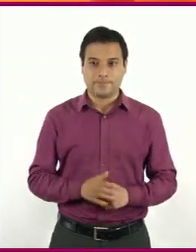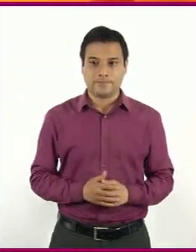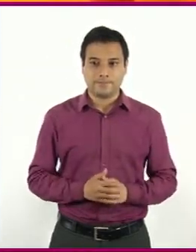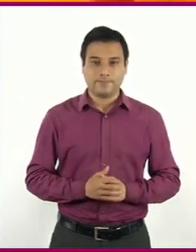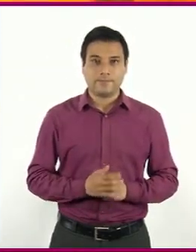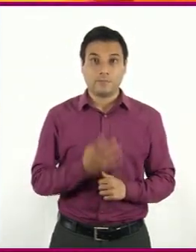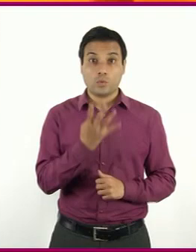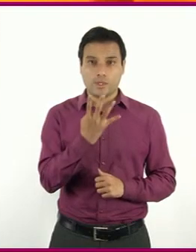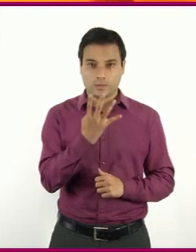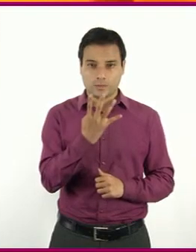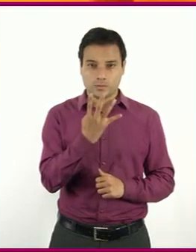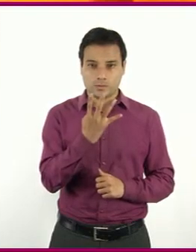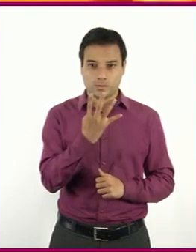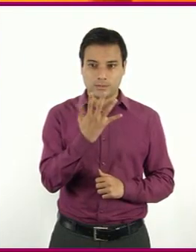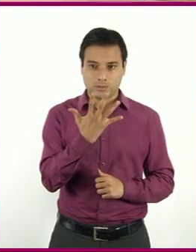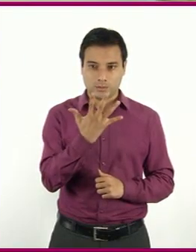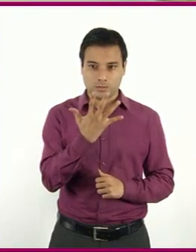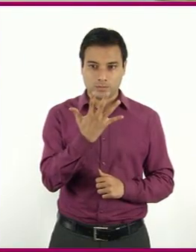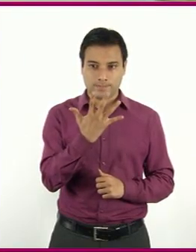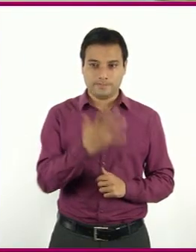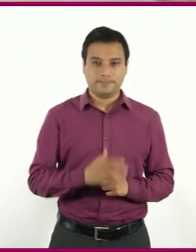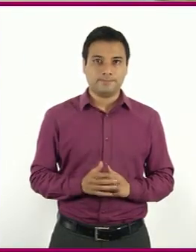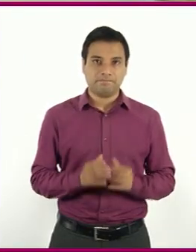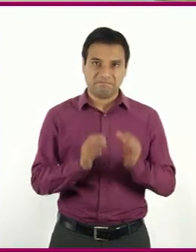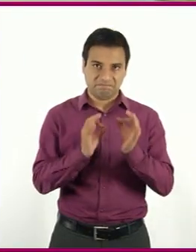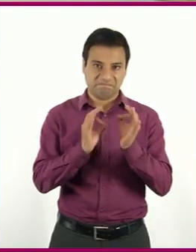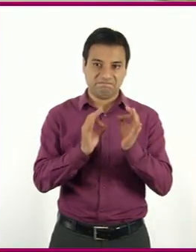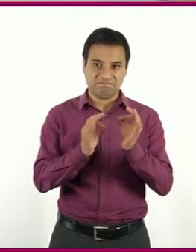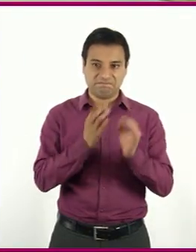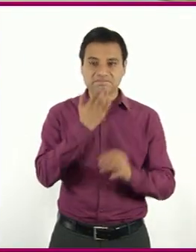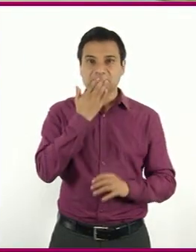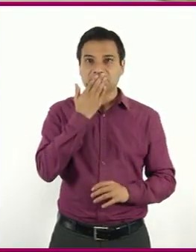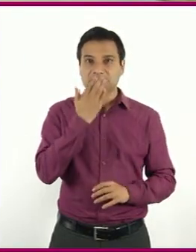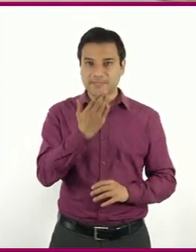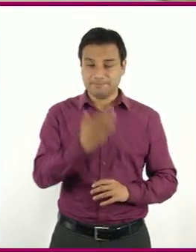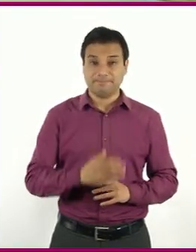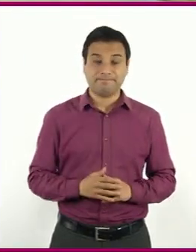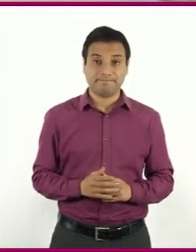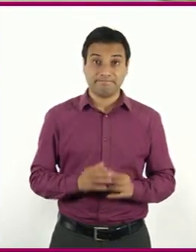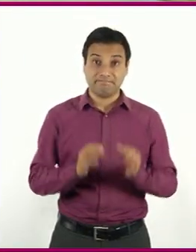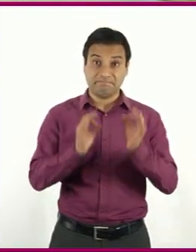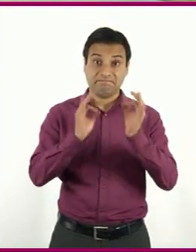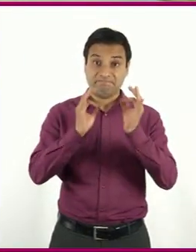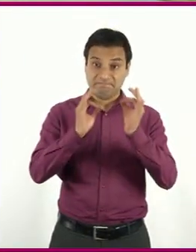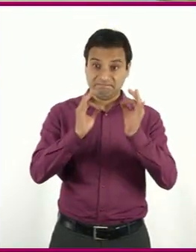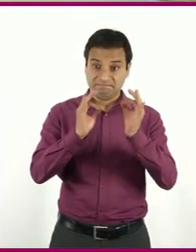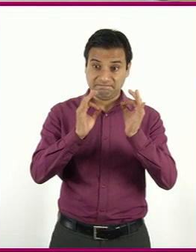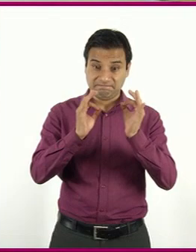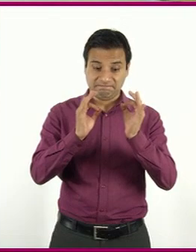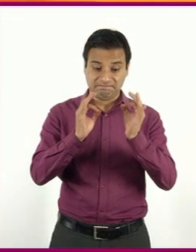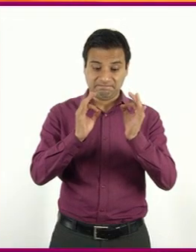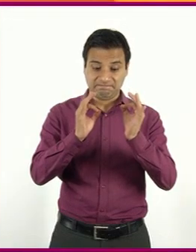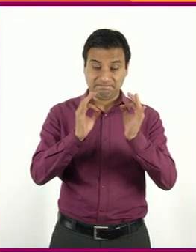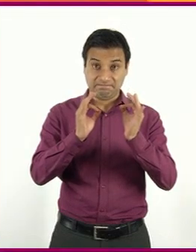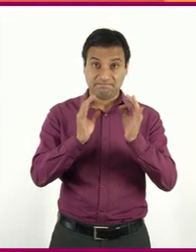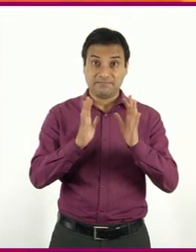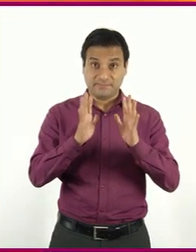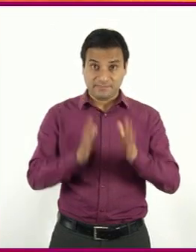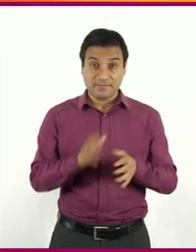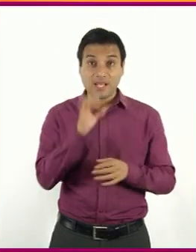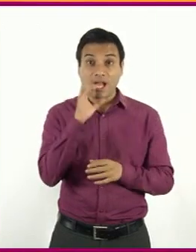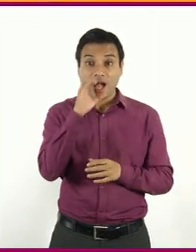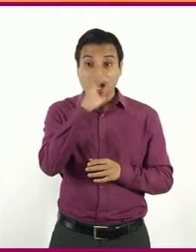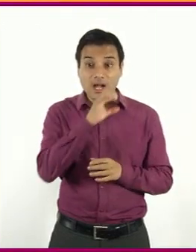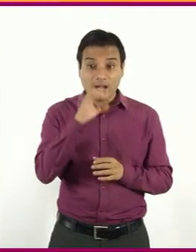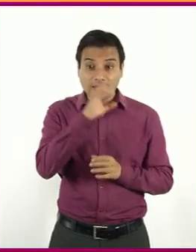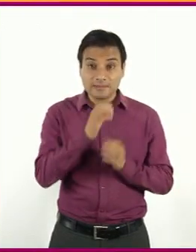4. 5. Creo. Perfecto, muy bien, muy bien, Daniel, muy bien, profesor. Ya calentamos un poquito la articulación